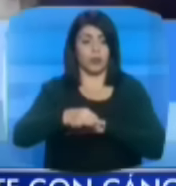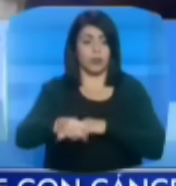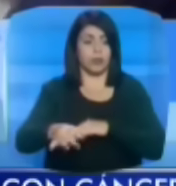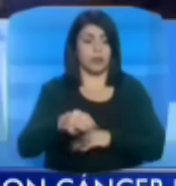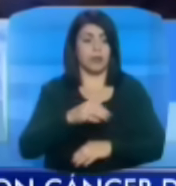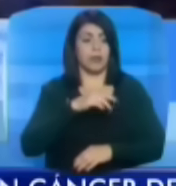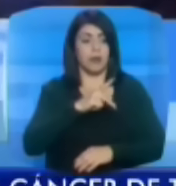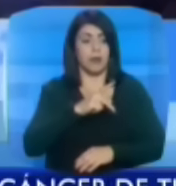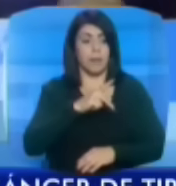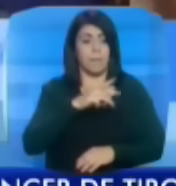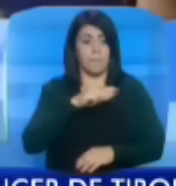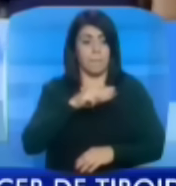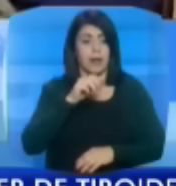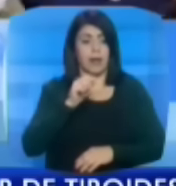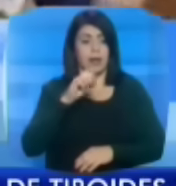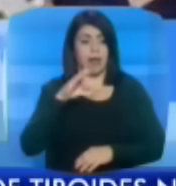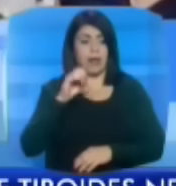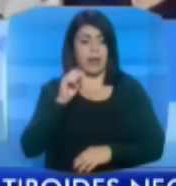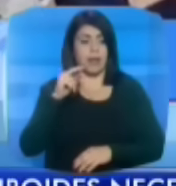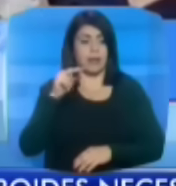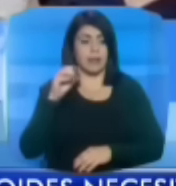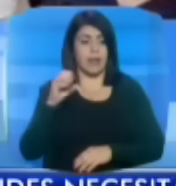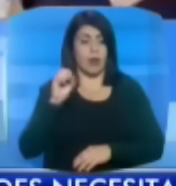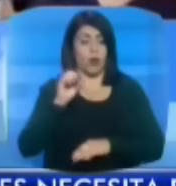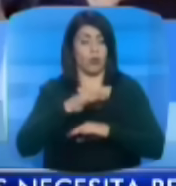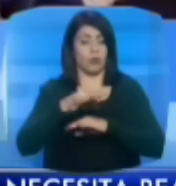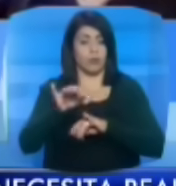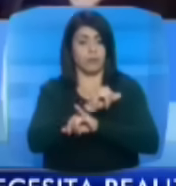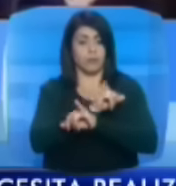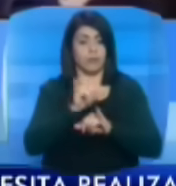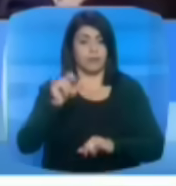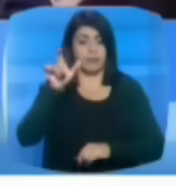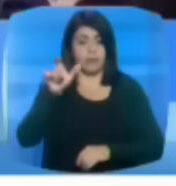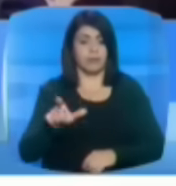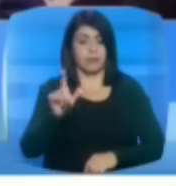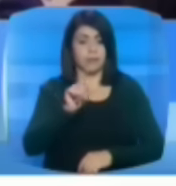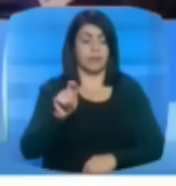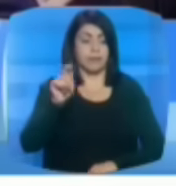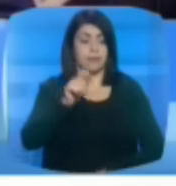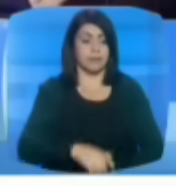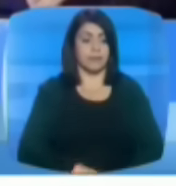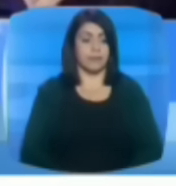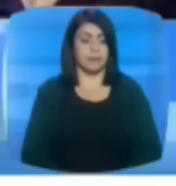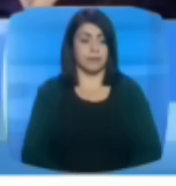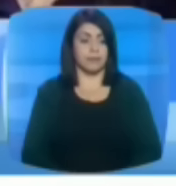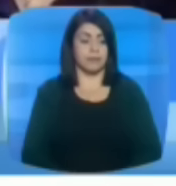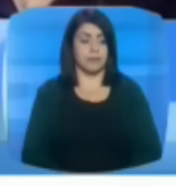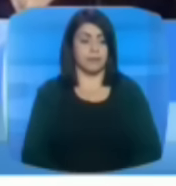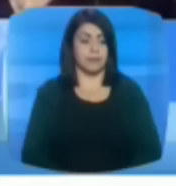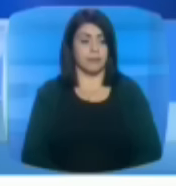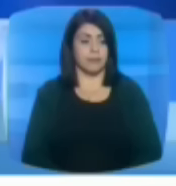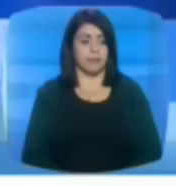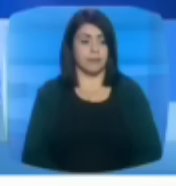municipio Península de Macanao. Desde la isla de Margarita, Lisbeth Miquilena, Televen.